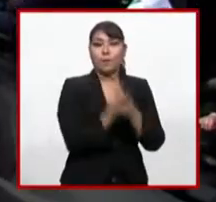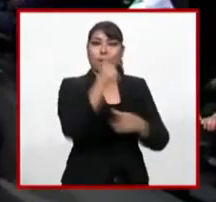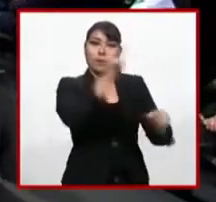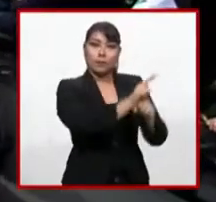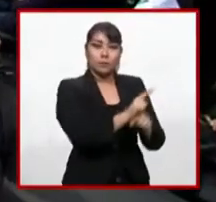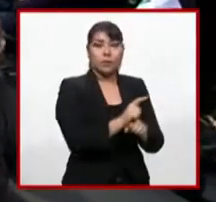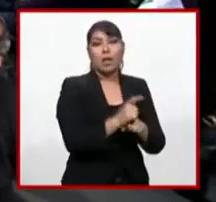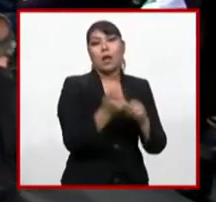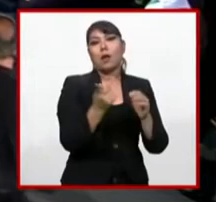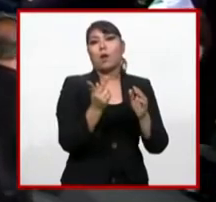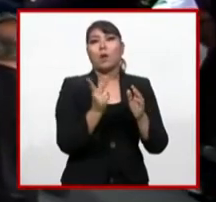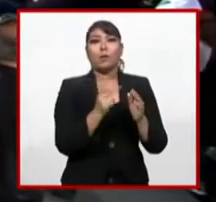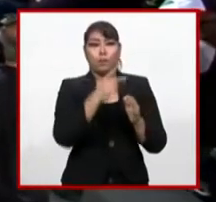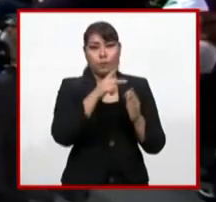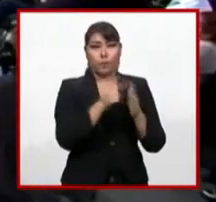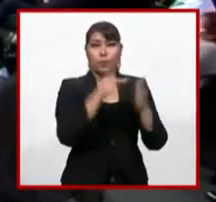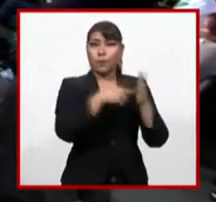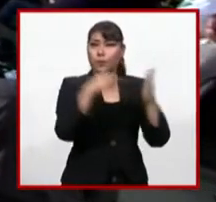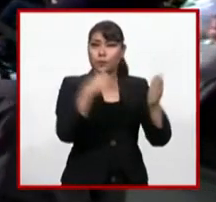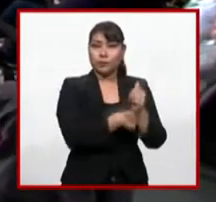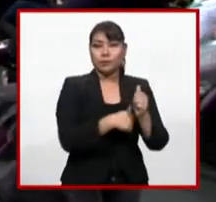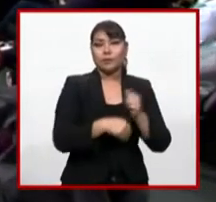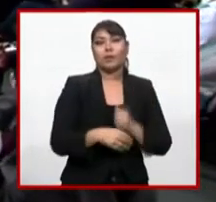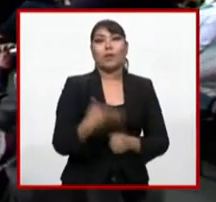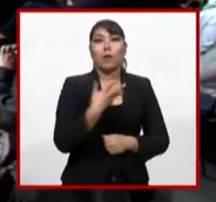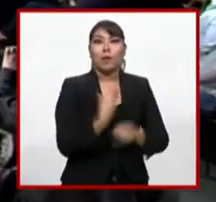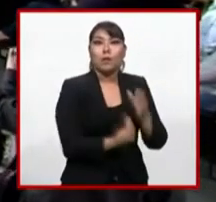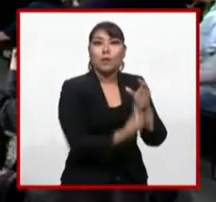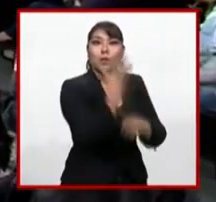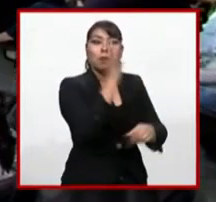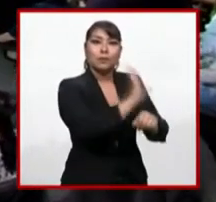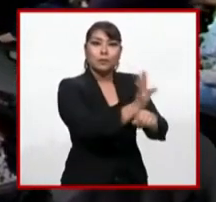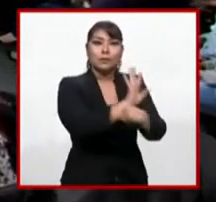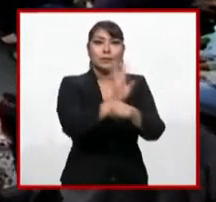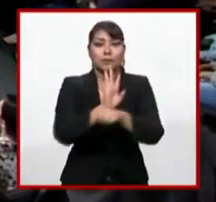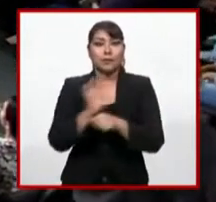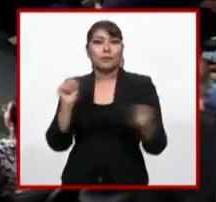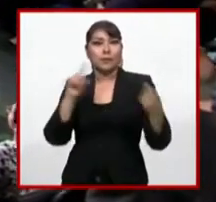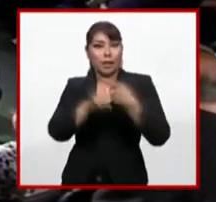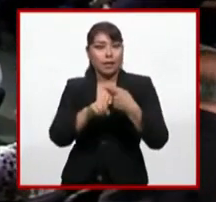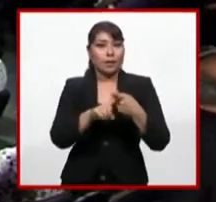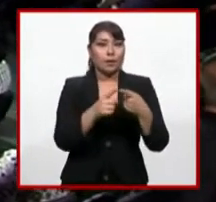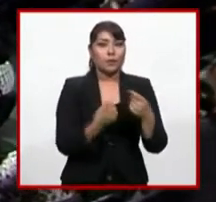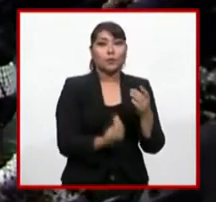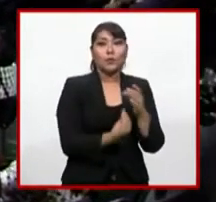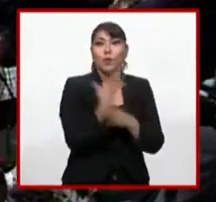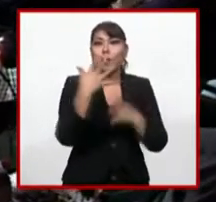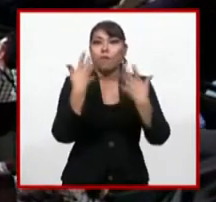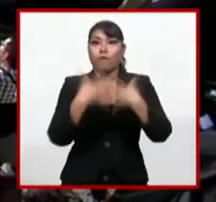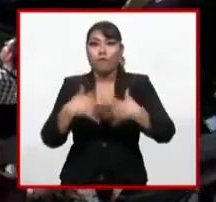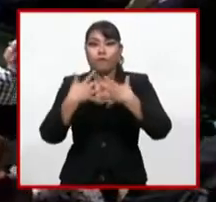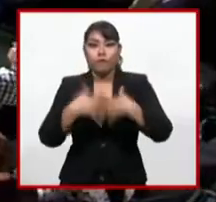antes no se esperaba, o Salina Cruz. Hoy vemos también las tiendas